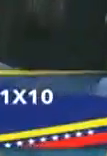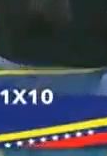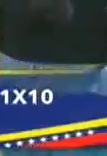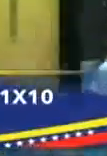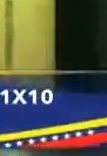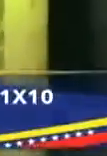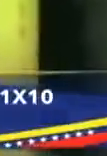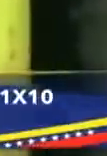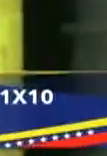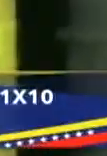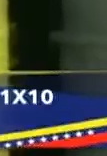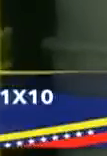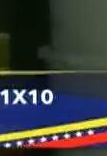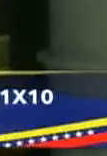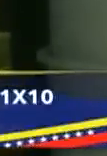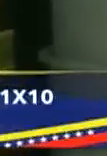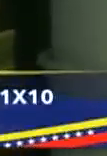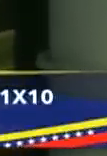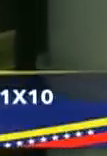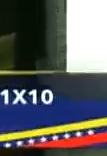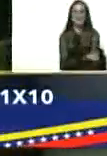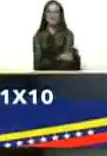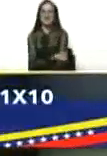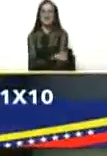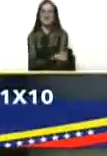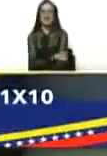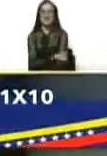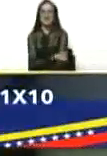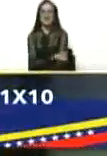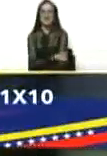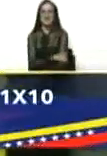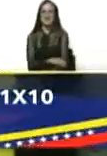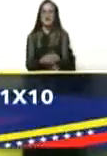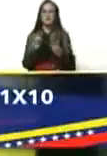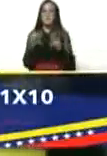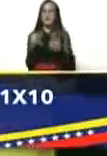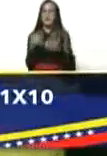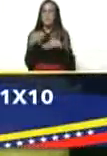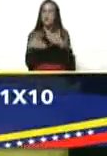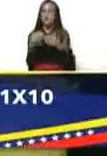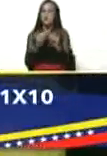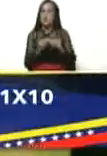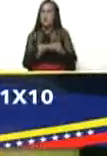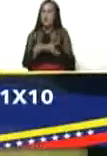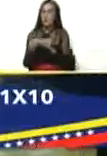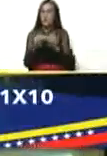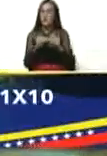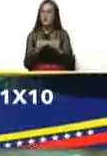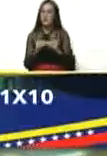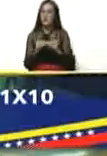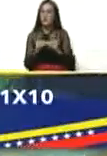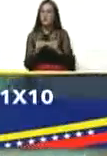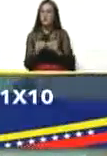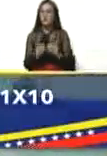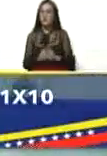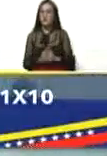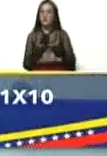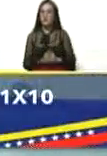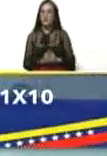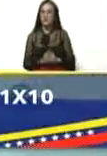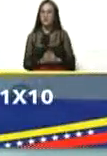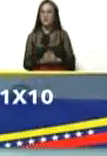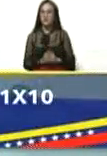esta unidad educativa está en pleno proceso de recuperación. Angélica, aquí